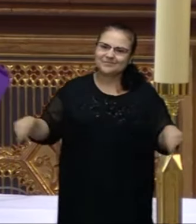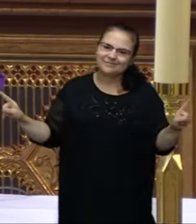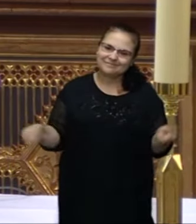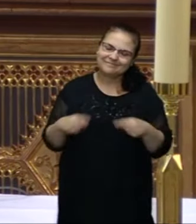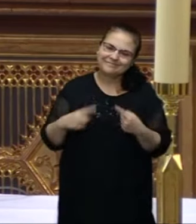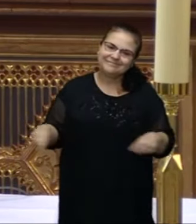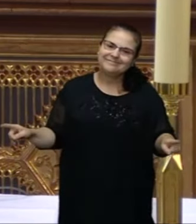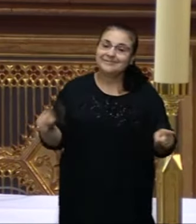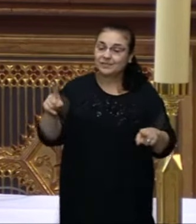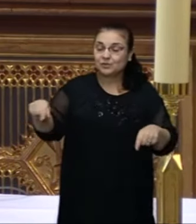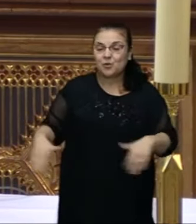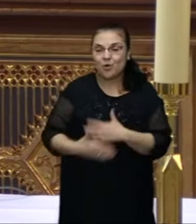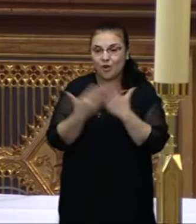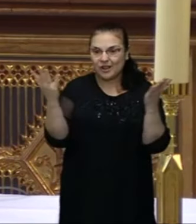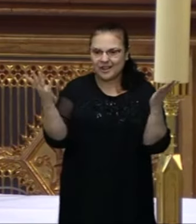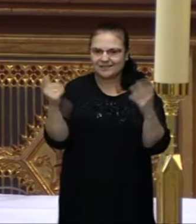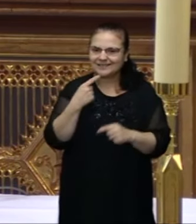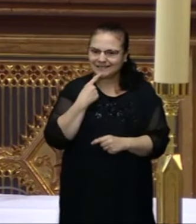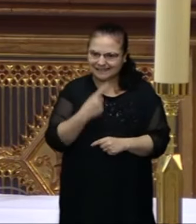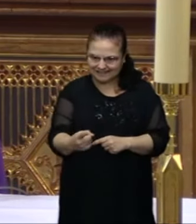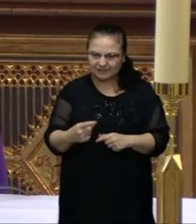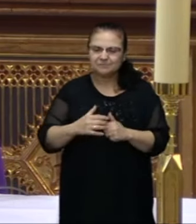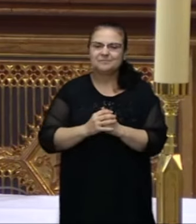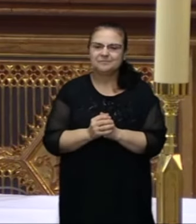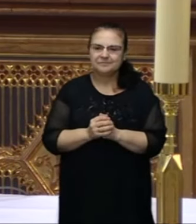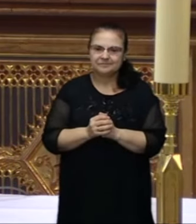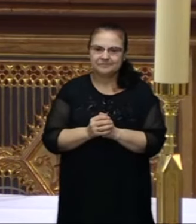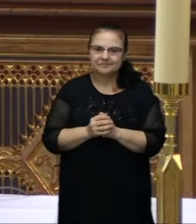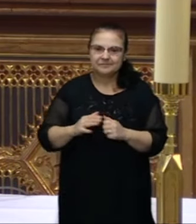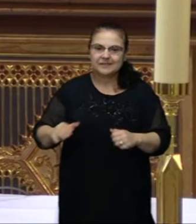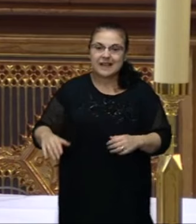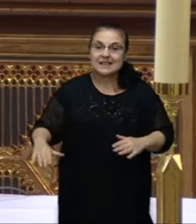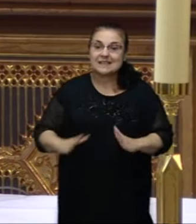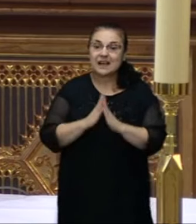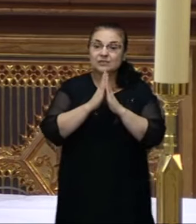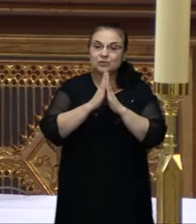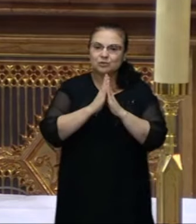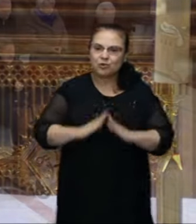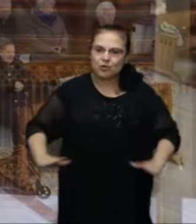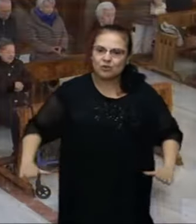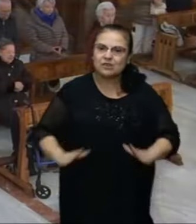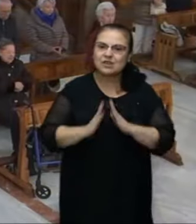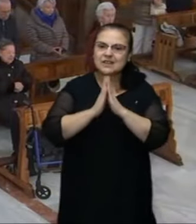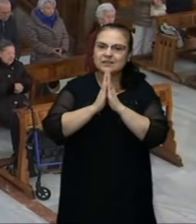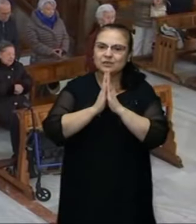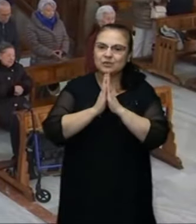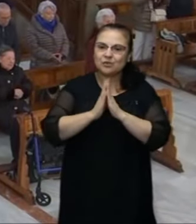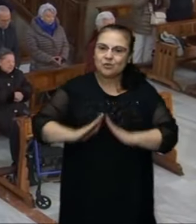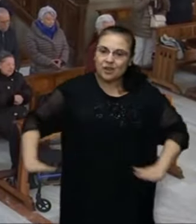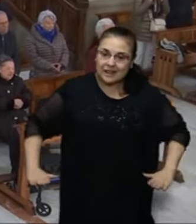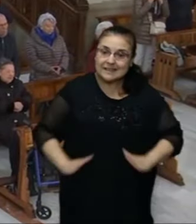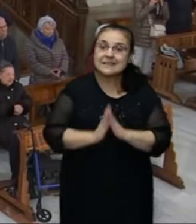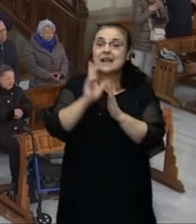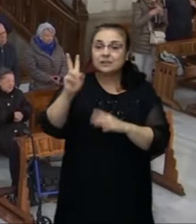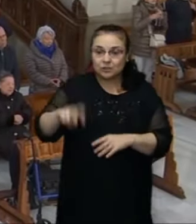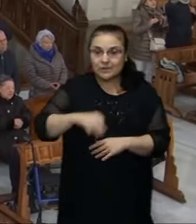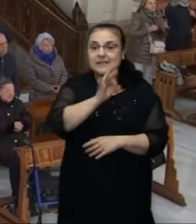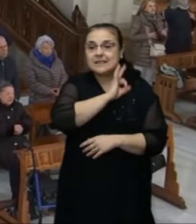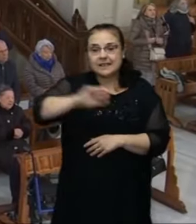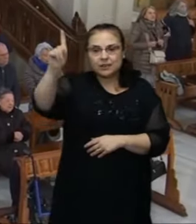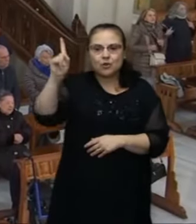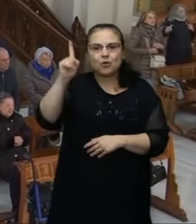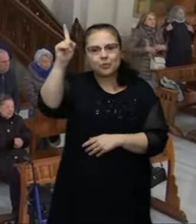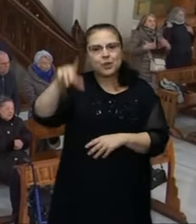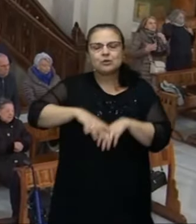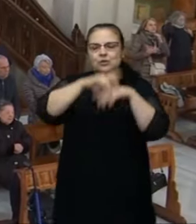cantamos el himno de tu gloria, diciendo sin cesar: Santo, Santo, Santo es